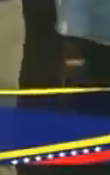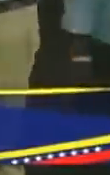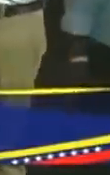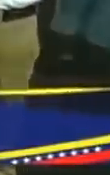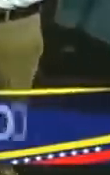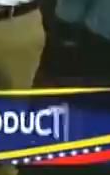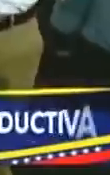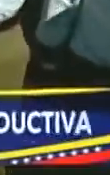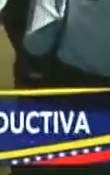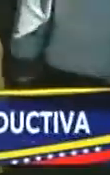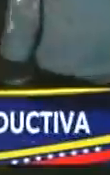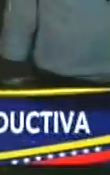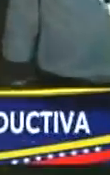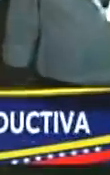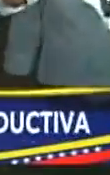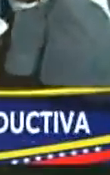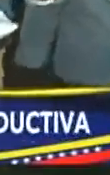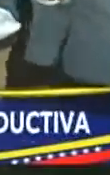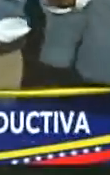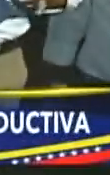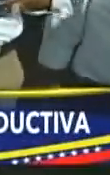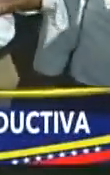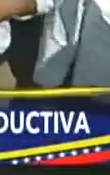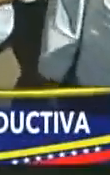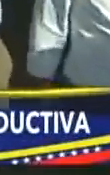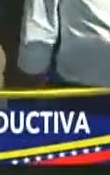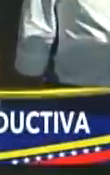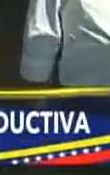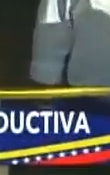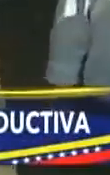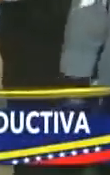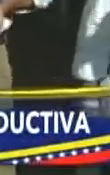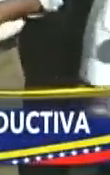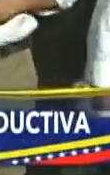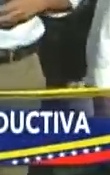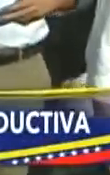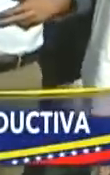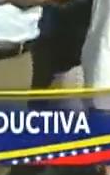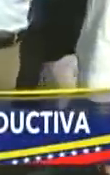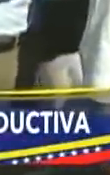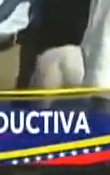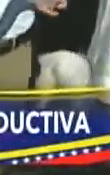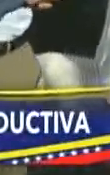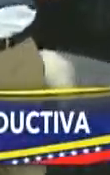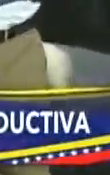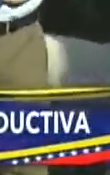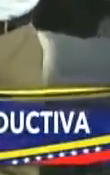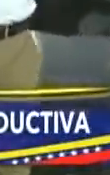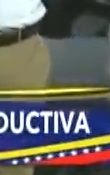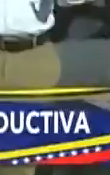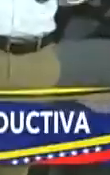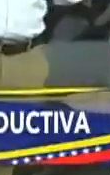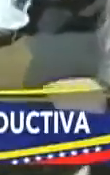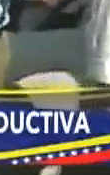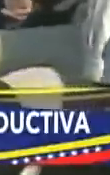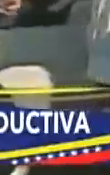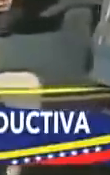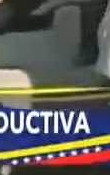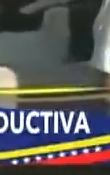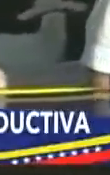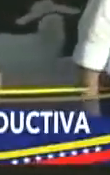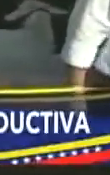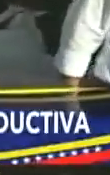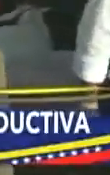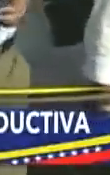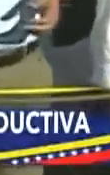los productos que se pueden hacer. Vamos a tener los distintos comercios que están vendiendo los productos de leche, de